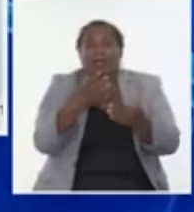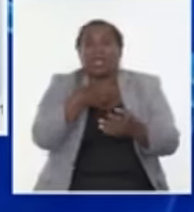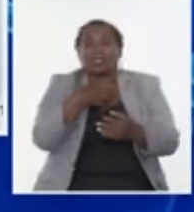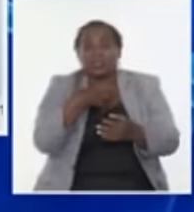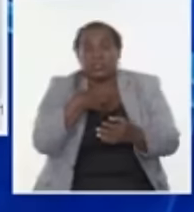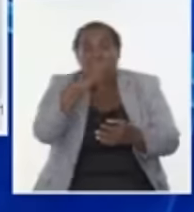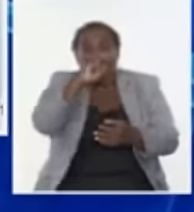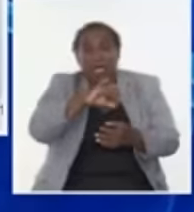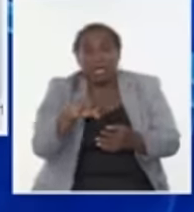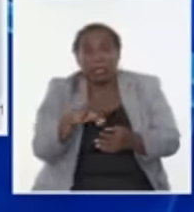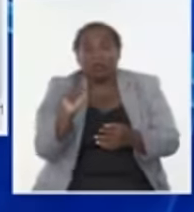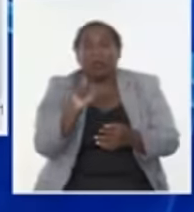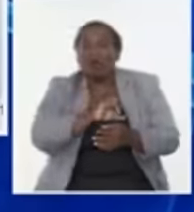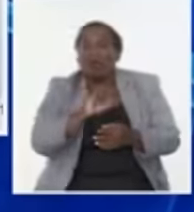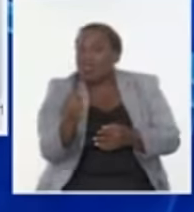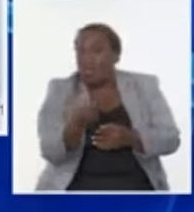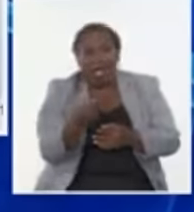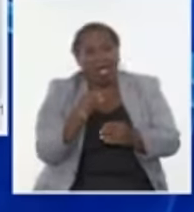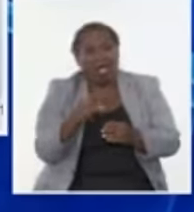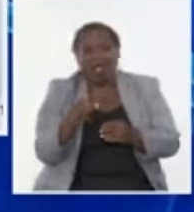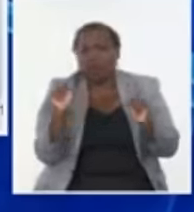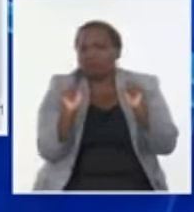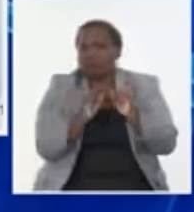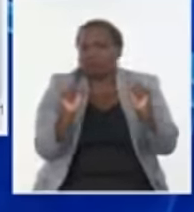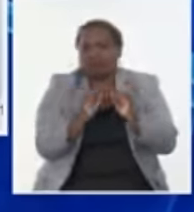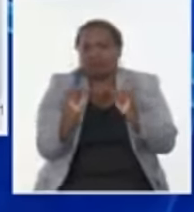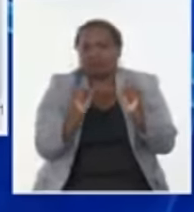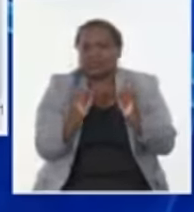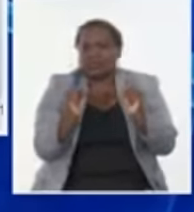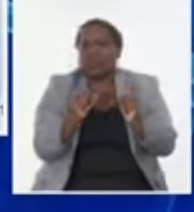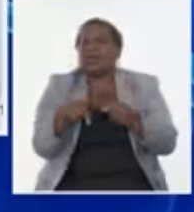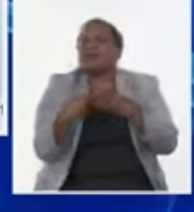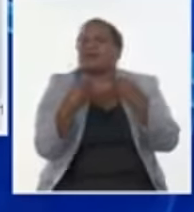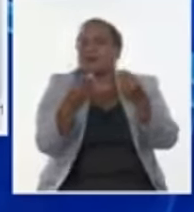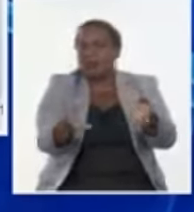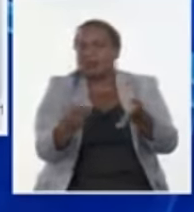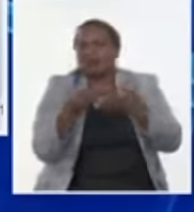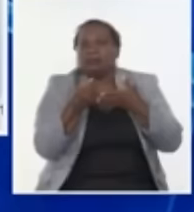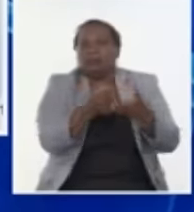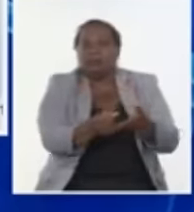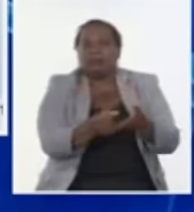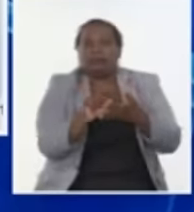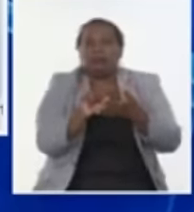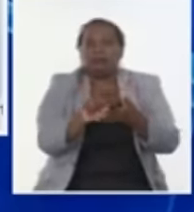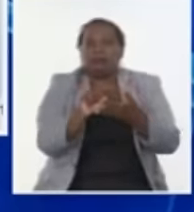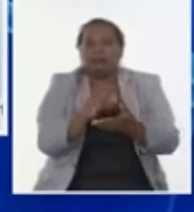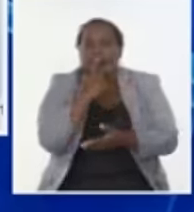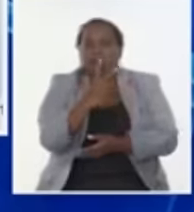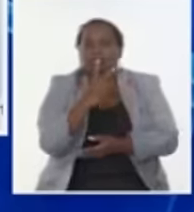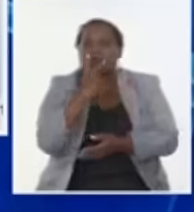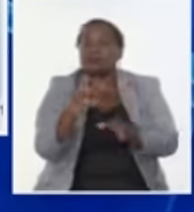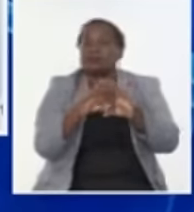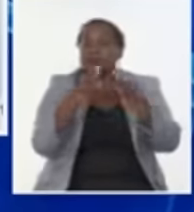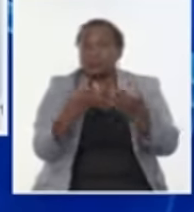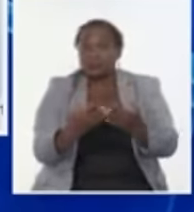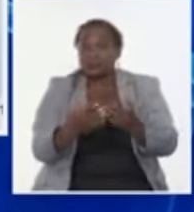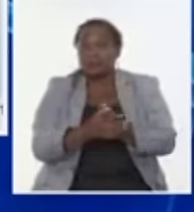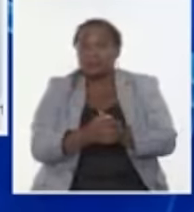tiene que tener aire acondicionado todo el tiempo y eso se les ayuda. Servicio de atención a la familia, es